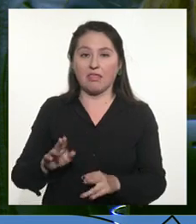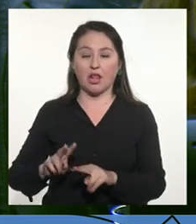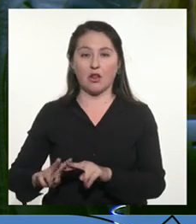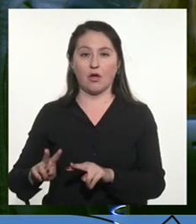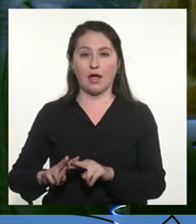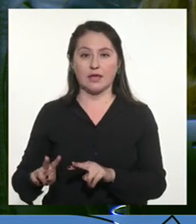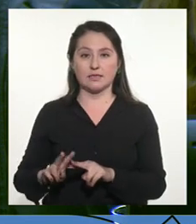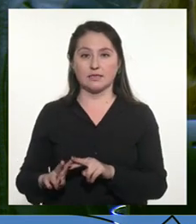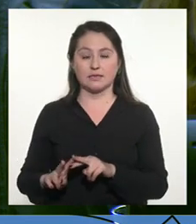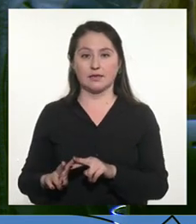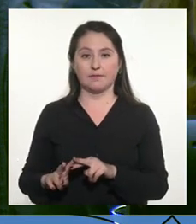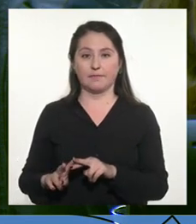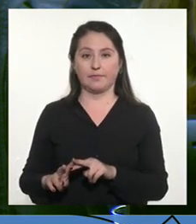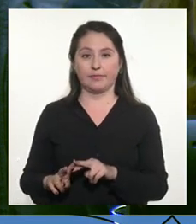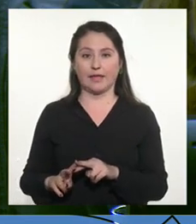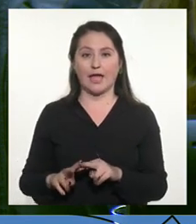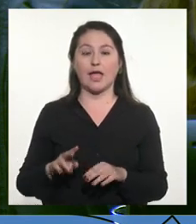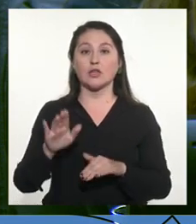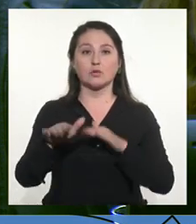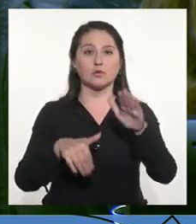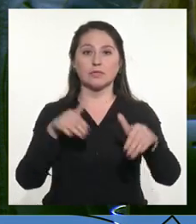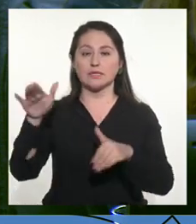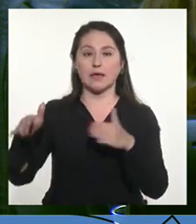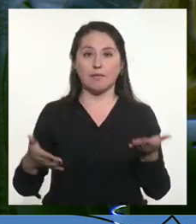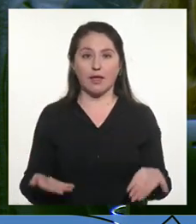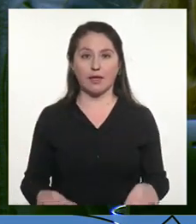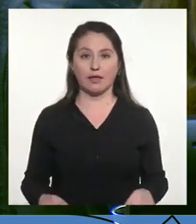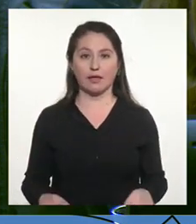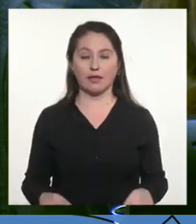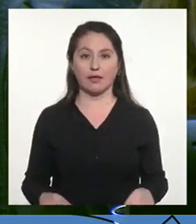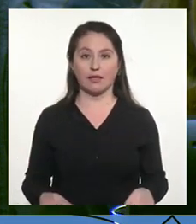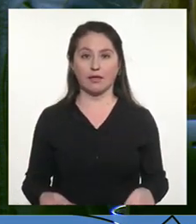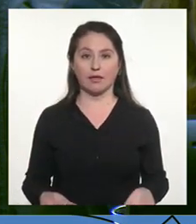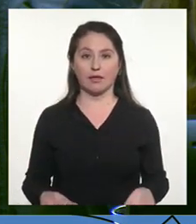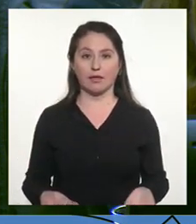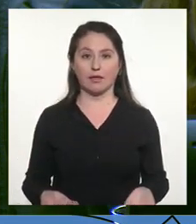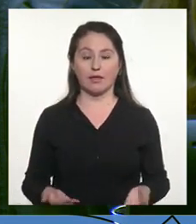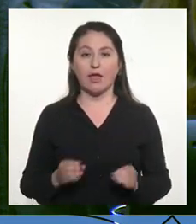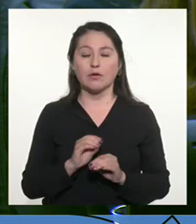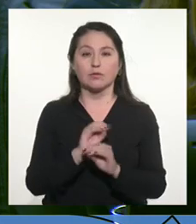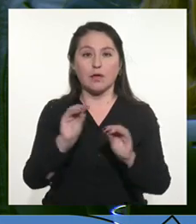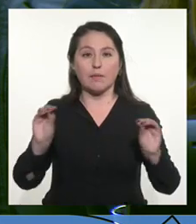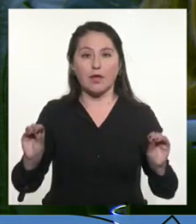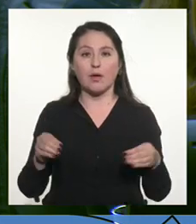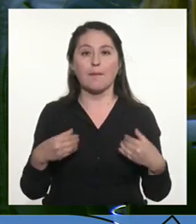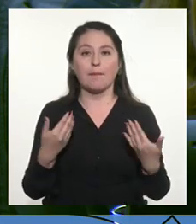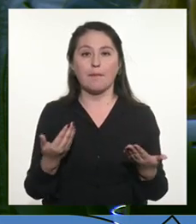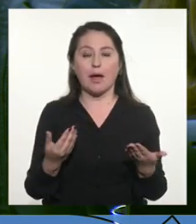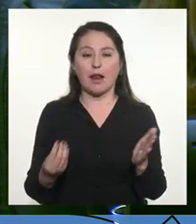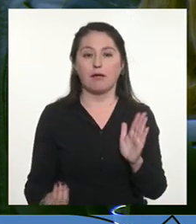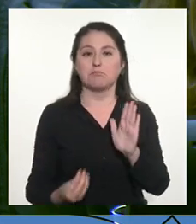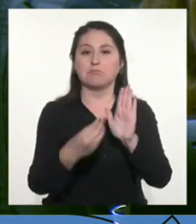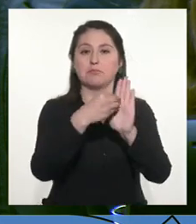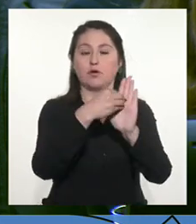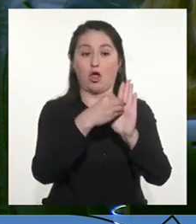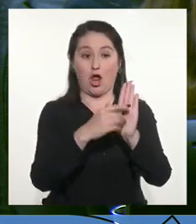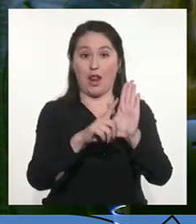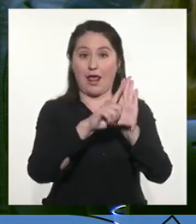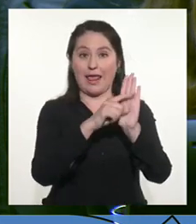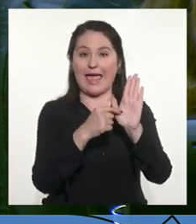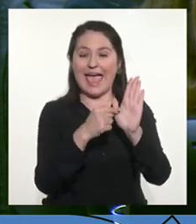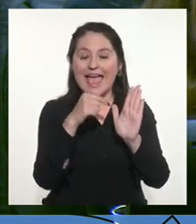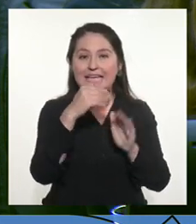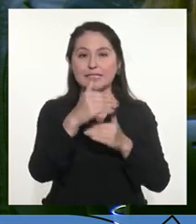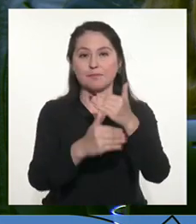tenemos un llamado de alerta para establecer a través de la ley ese